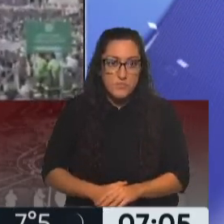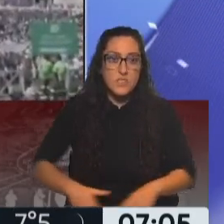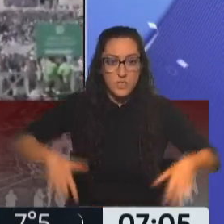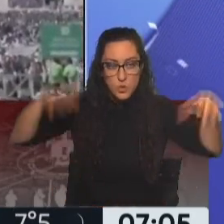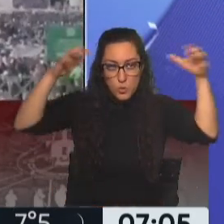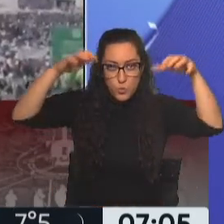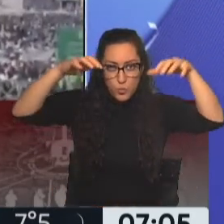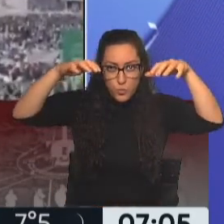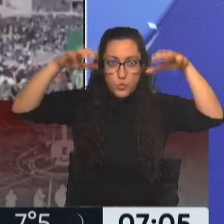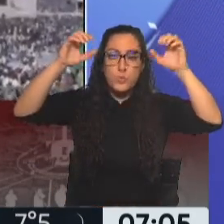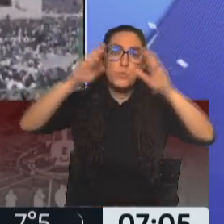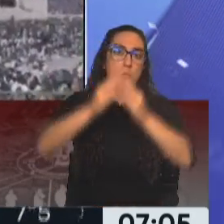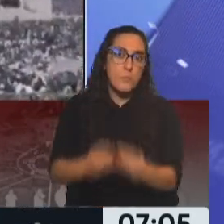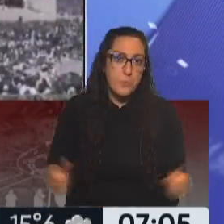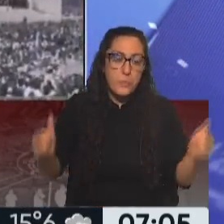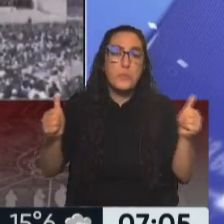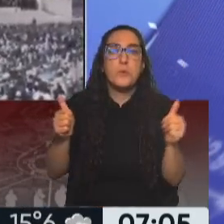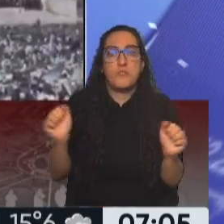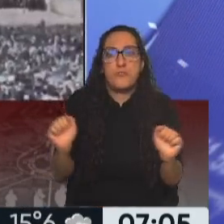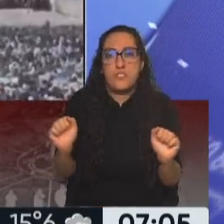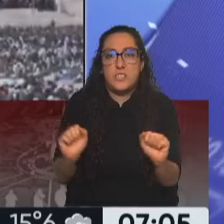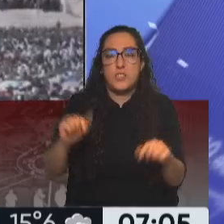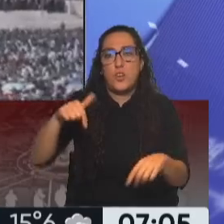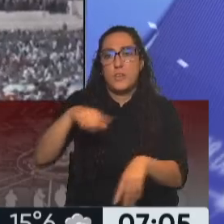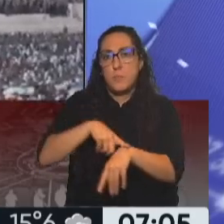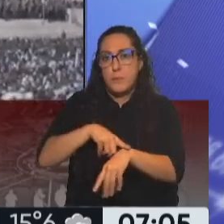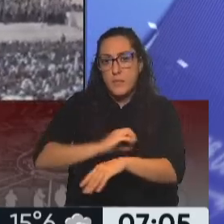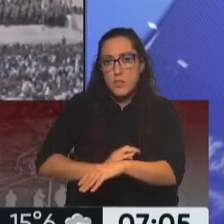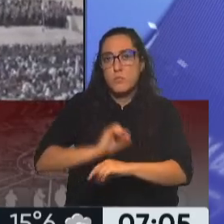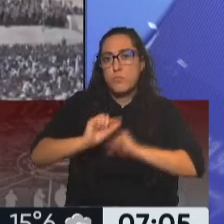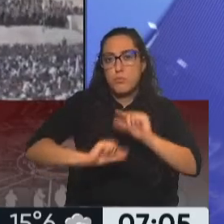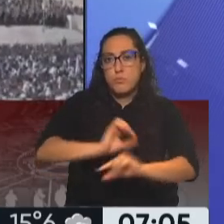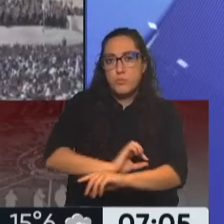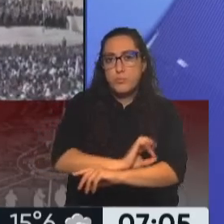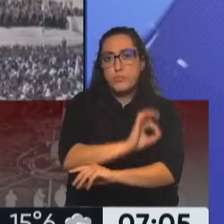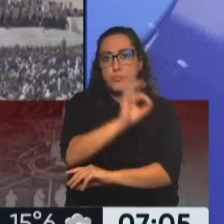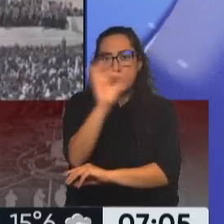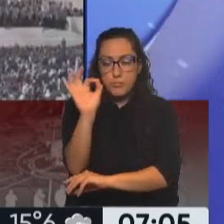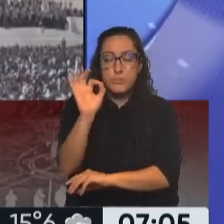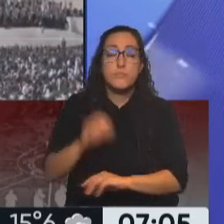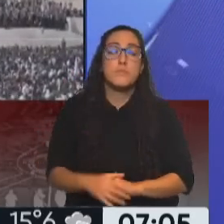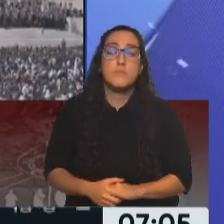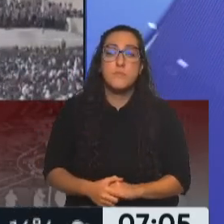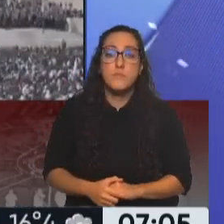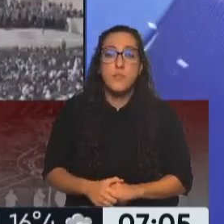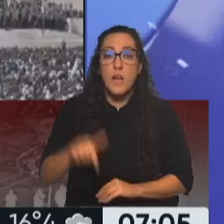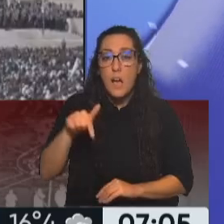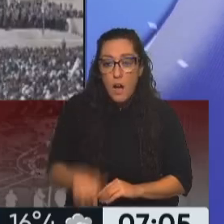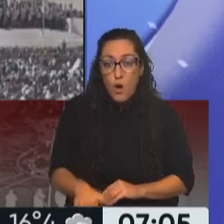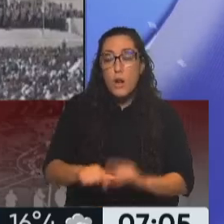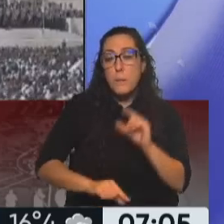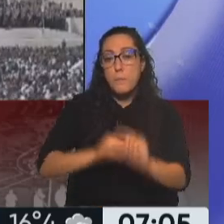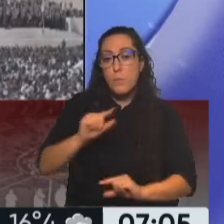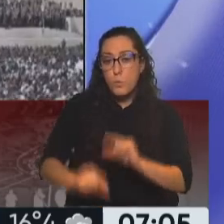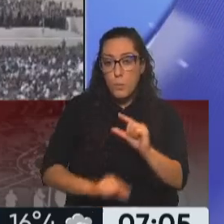llover, pero hace frío. Está amaneciendo lentamente y bueno, y esto va tomando color. Aquí a mis espaldas